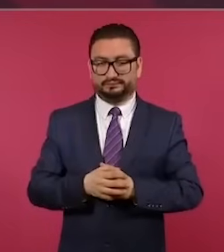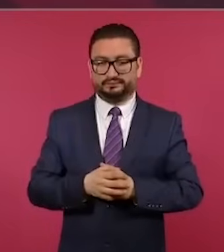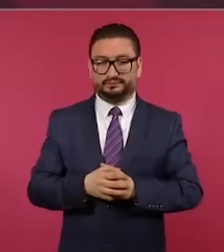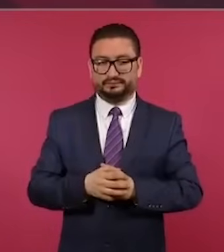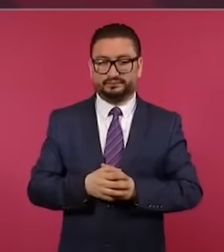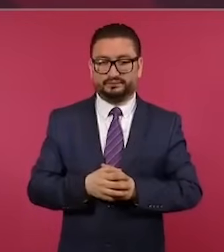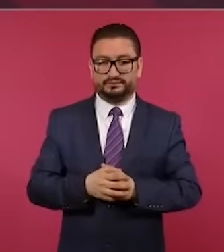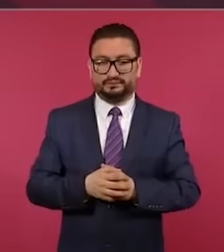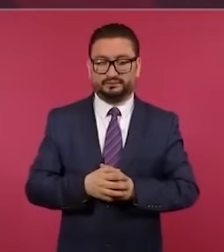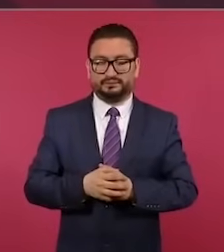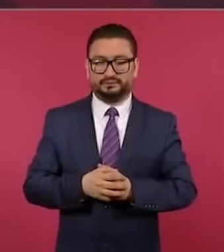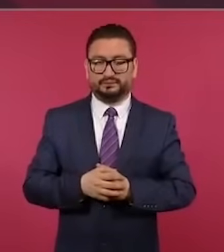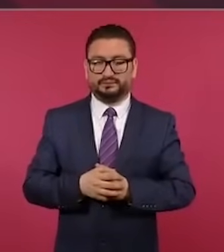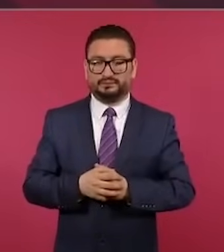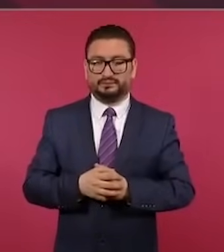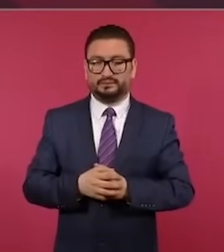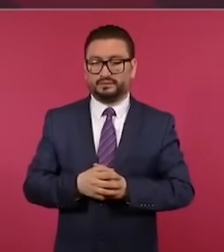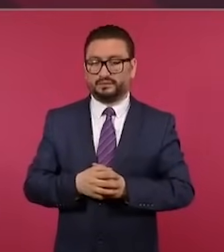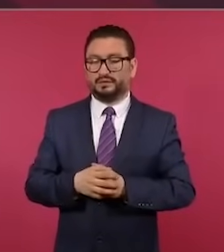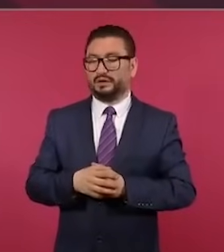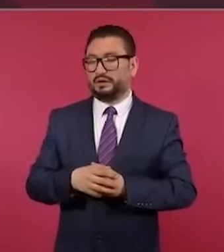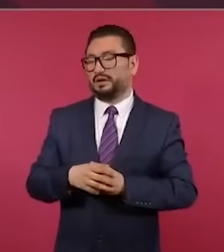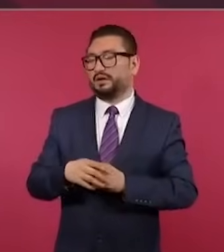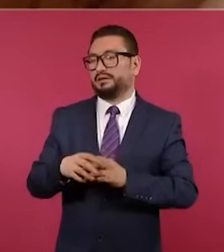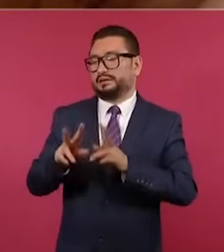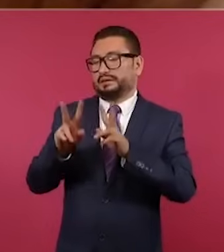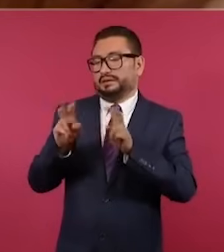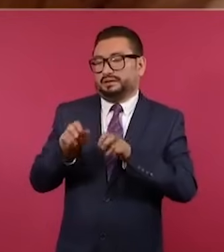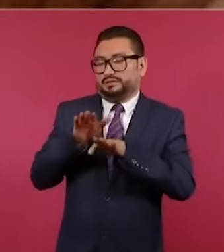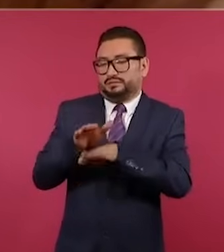hablando en plata.